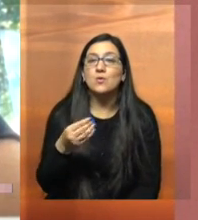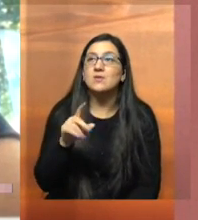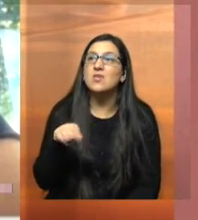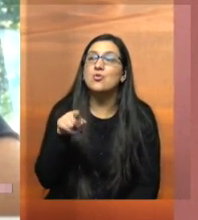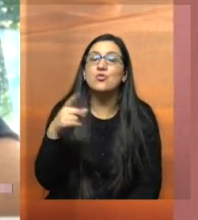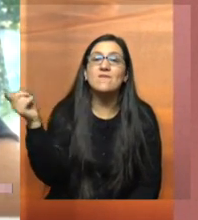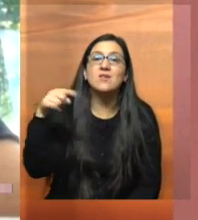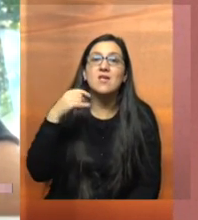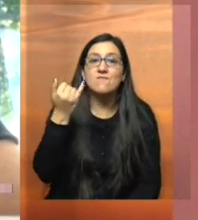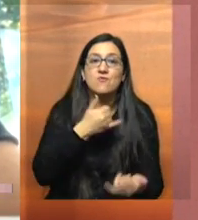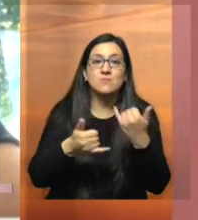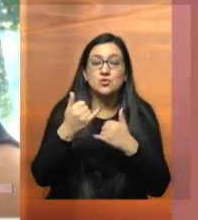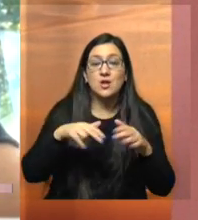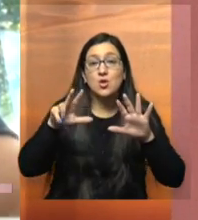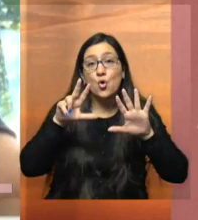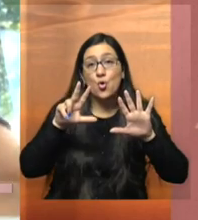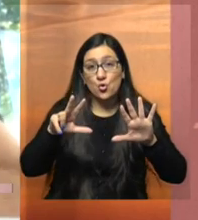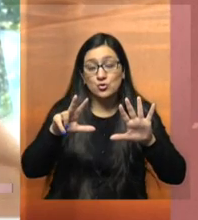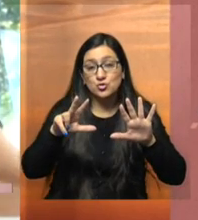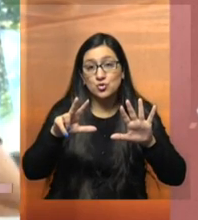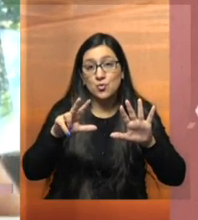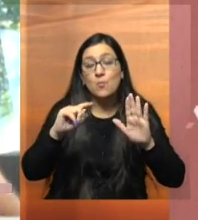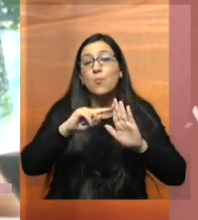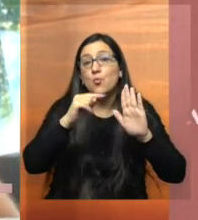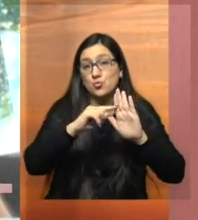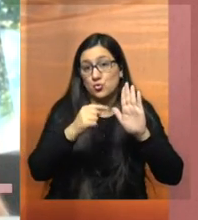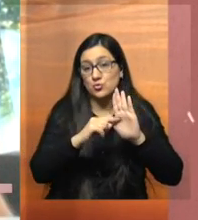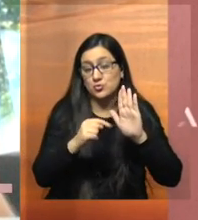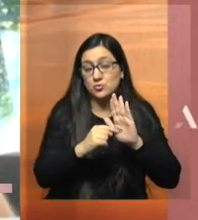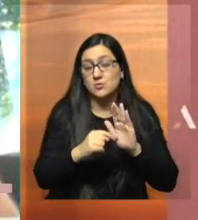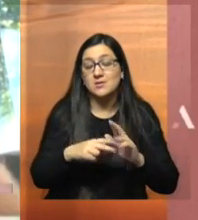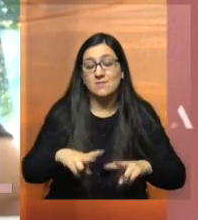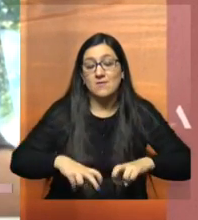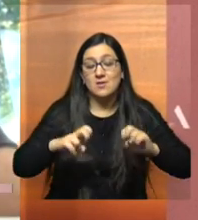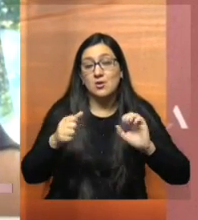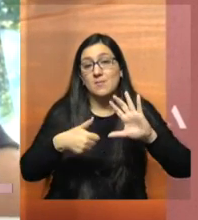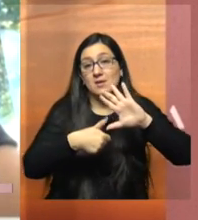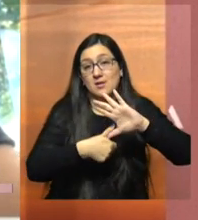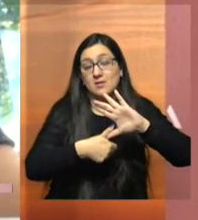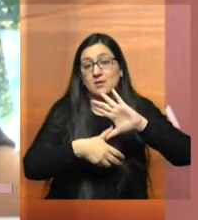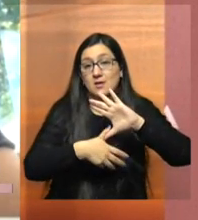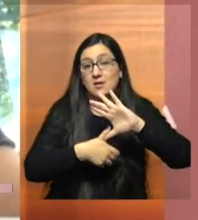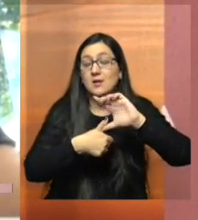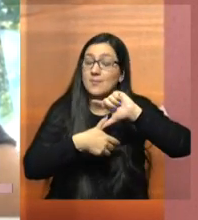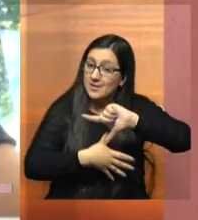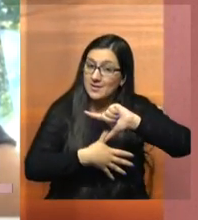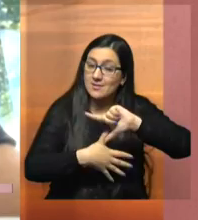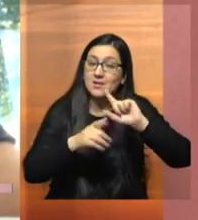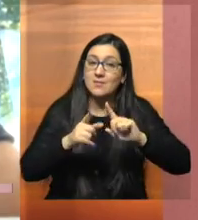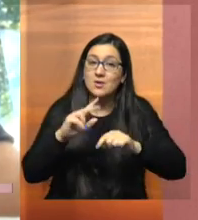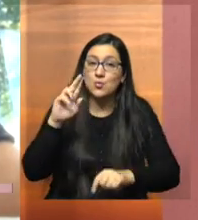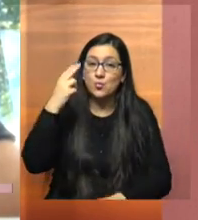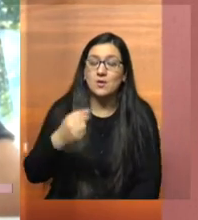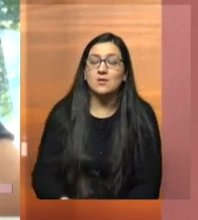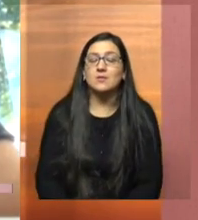noticias en Internet. Son esos 8 indicadores los que se analizaron en toda América Latina y, por supuesto, en el caso uruguayo. ¿Podemos ir a